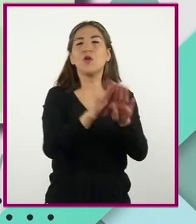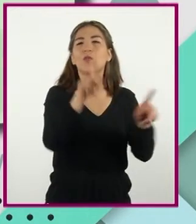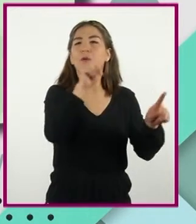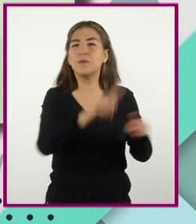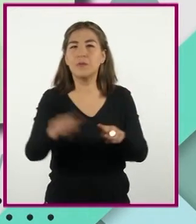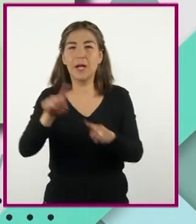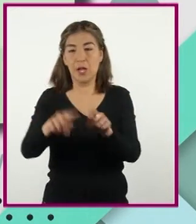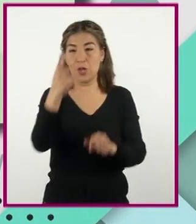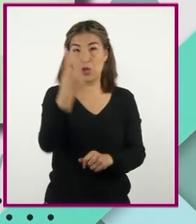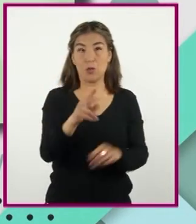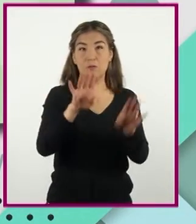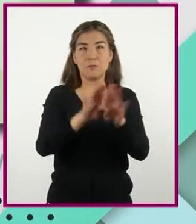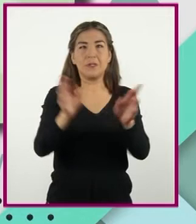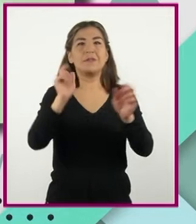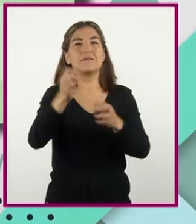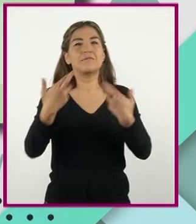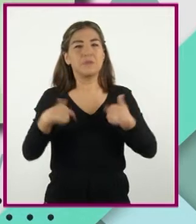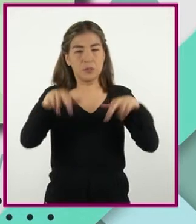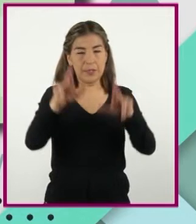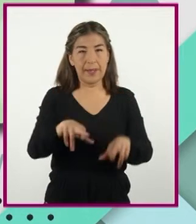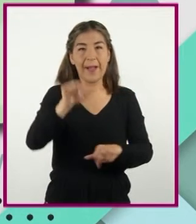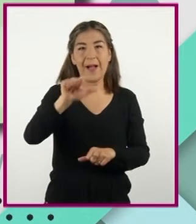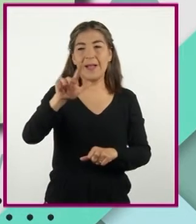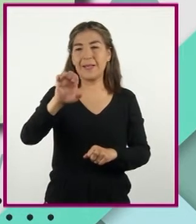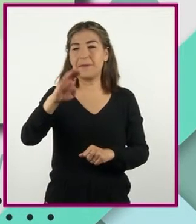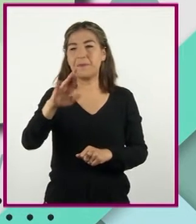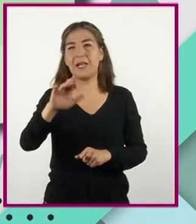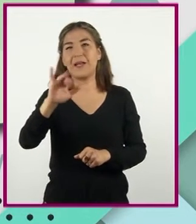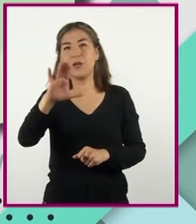dos expresiones algebraicas son equivalentes?